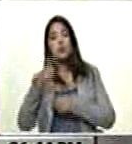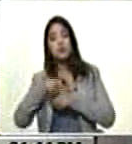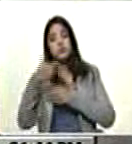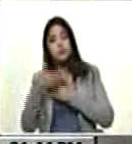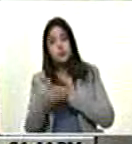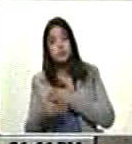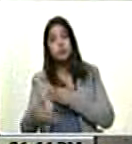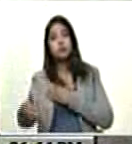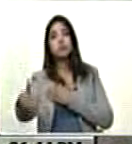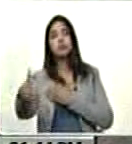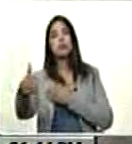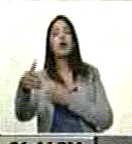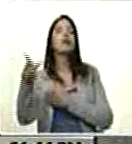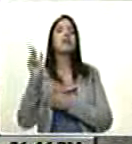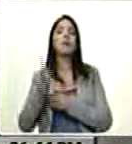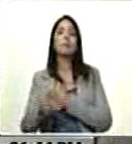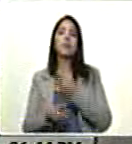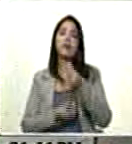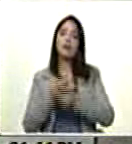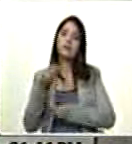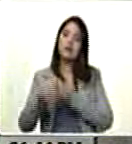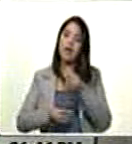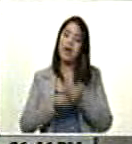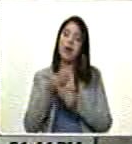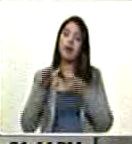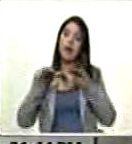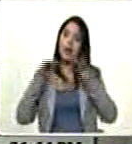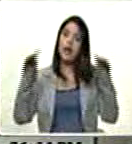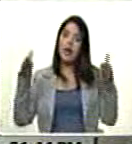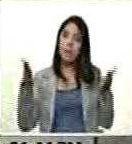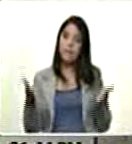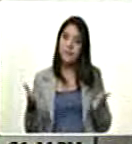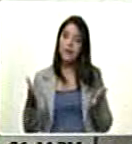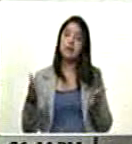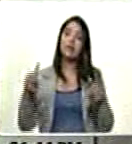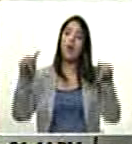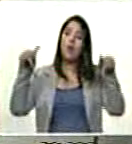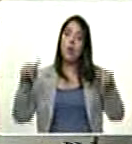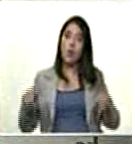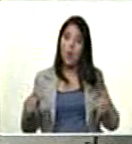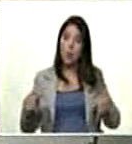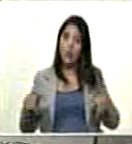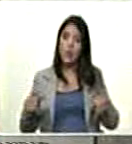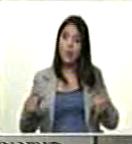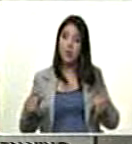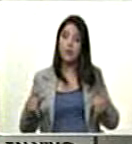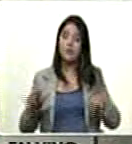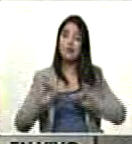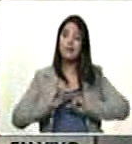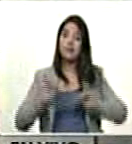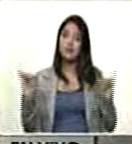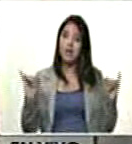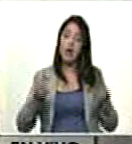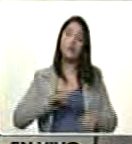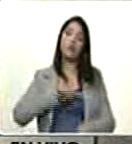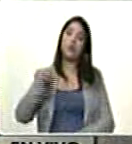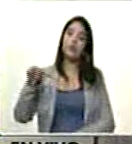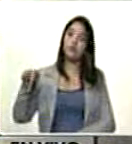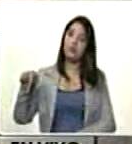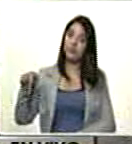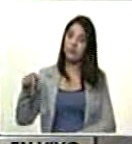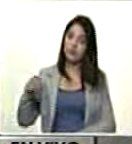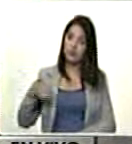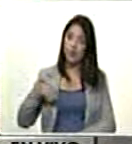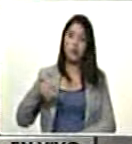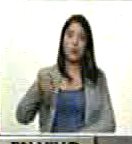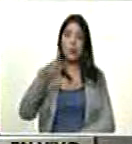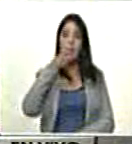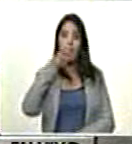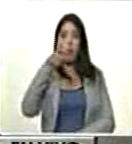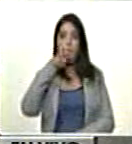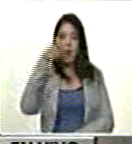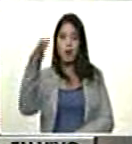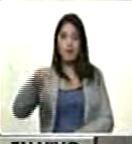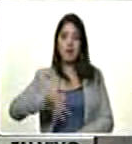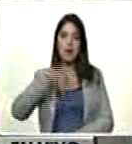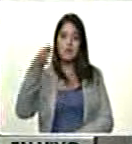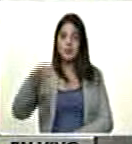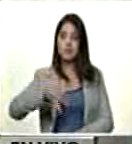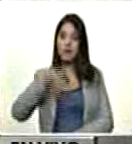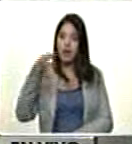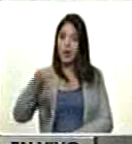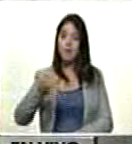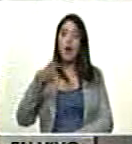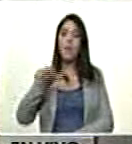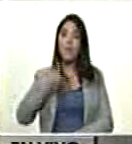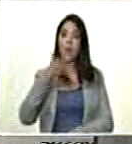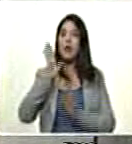mesa o la constitución de la mesa, ya desde el día de hoy nos declaramos en guardia permanente para